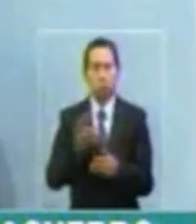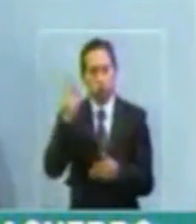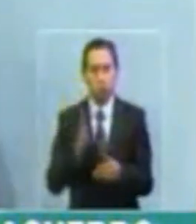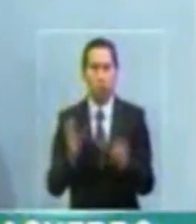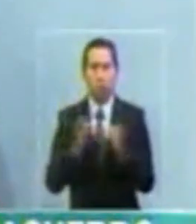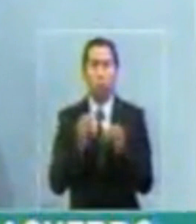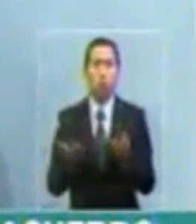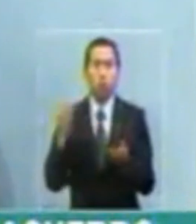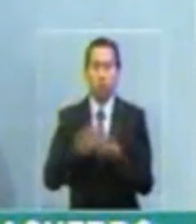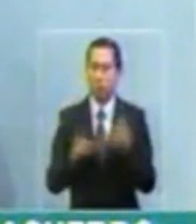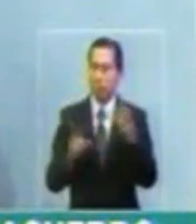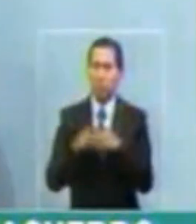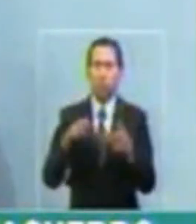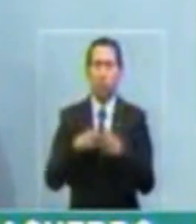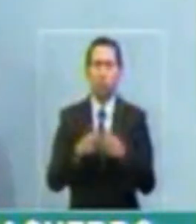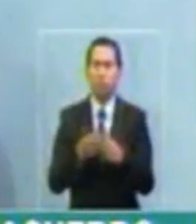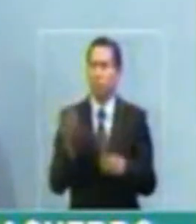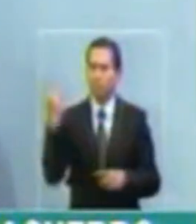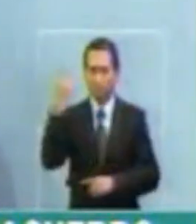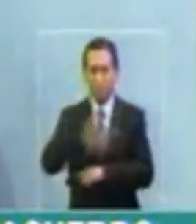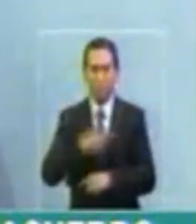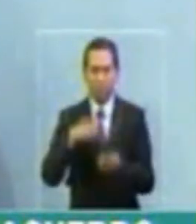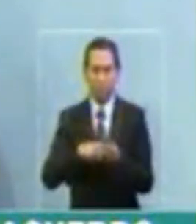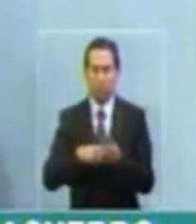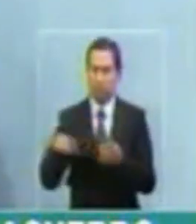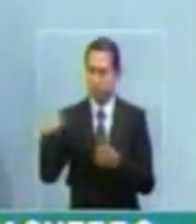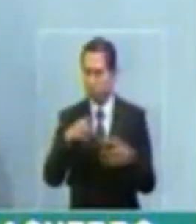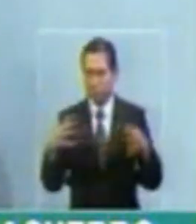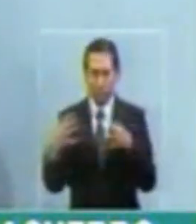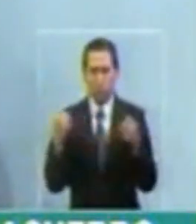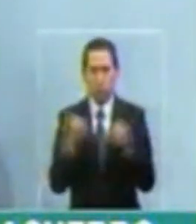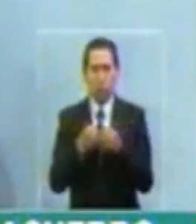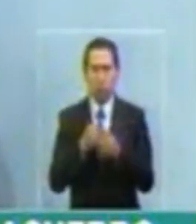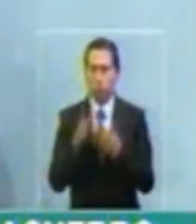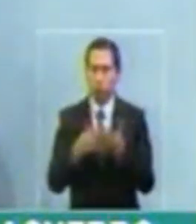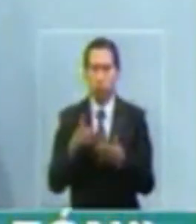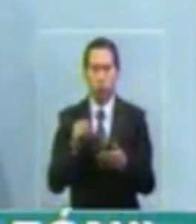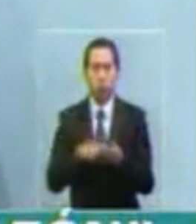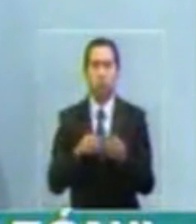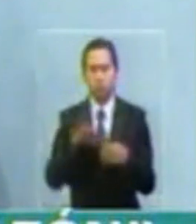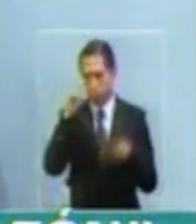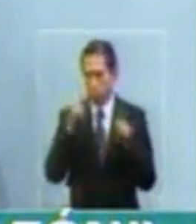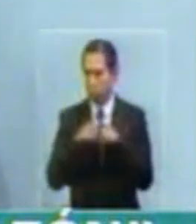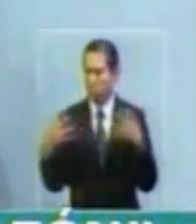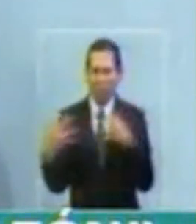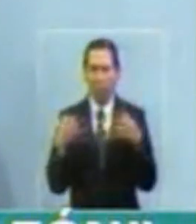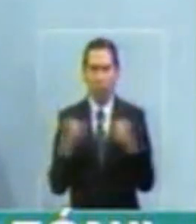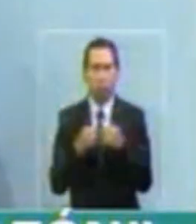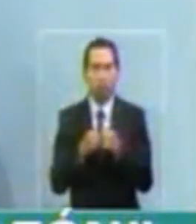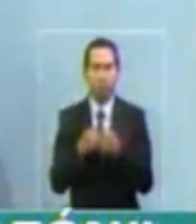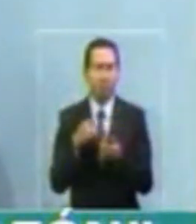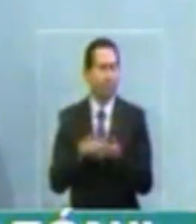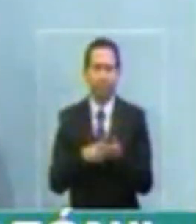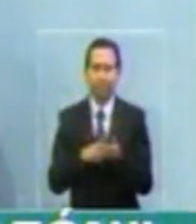vuelva a ocurrir lo que nos ha ocurrido estos últimos días, donde nos hemos visto confrontados bolivianos contra bolivianos, hermanos contra hermanos. Eso no